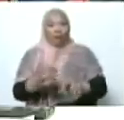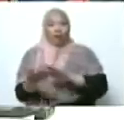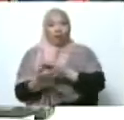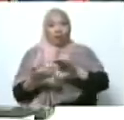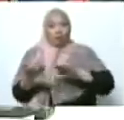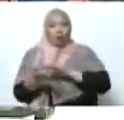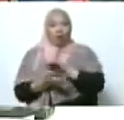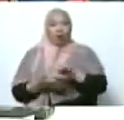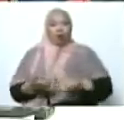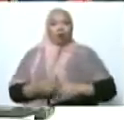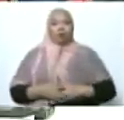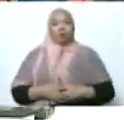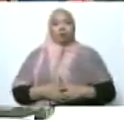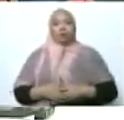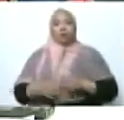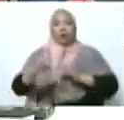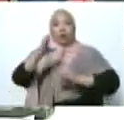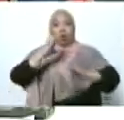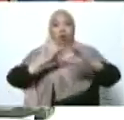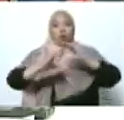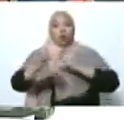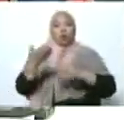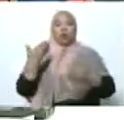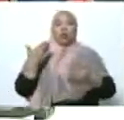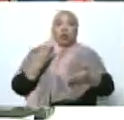Bolivariana, la vía de comunicación era una cartica.